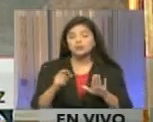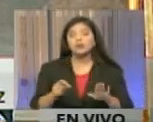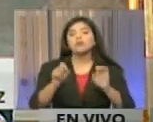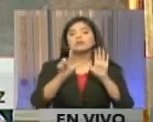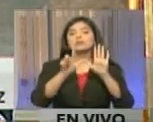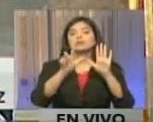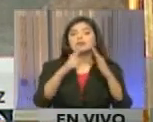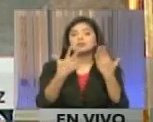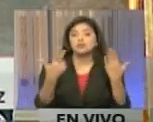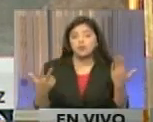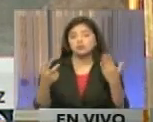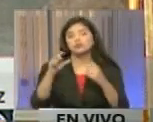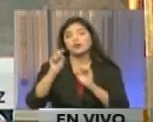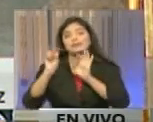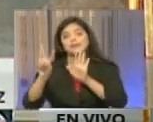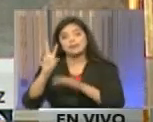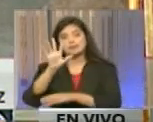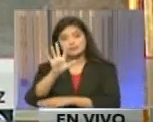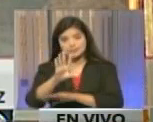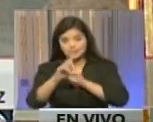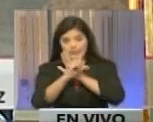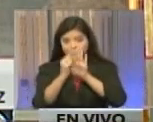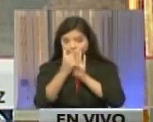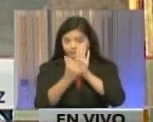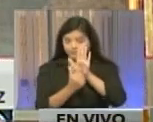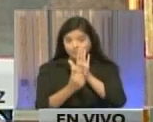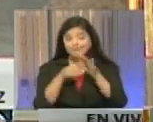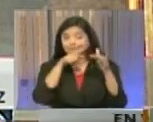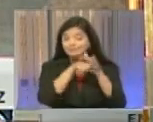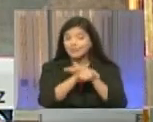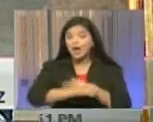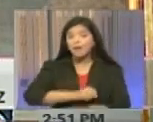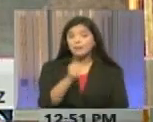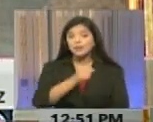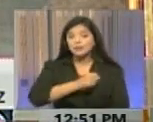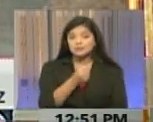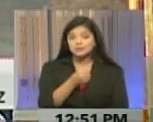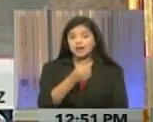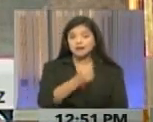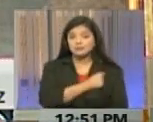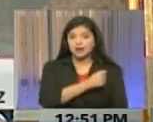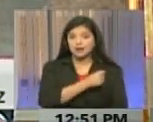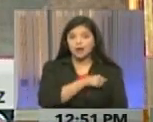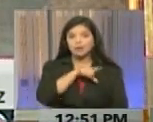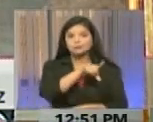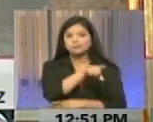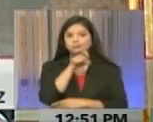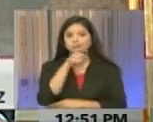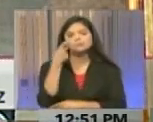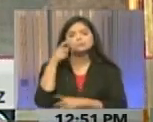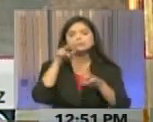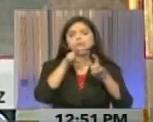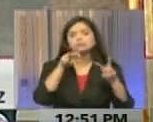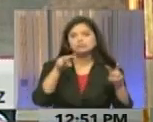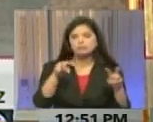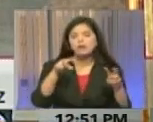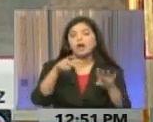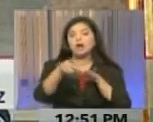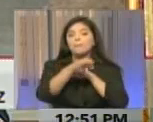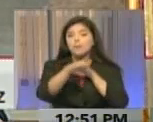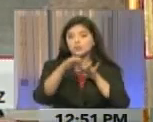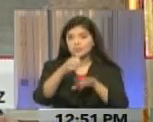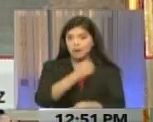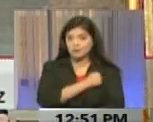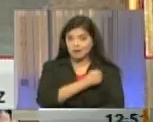75, se procedió a la intervención de la Policía Municipal de Chacao. La Policía Municipal de Chacao